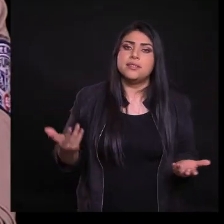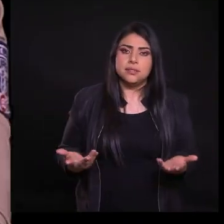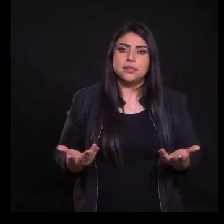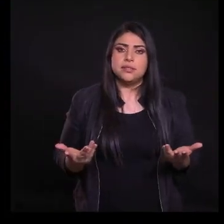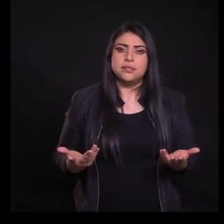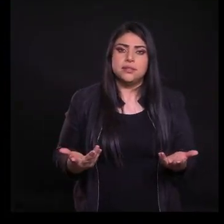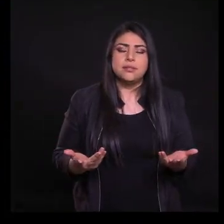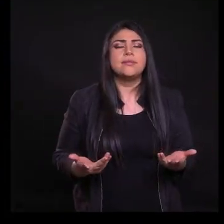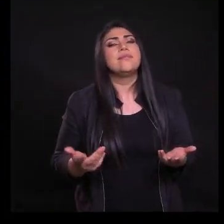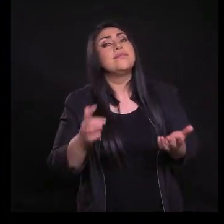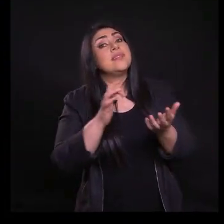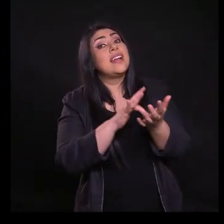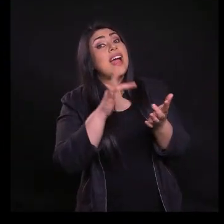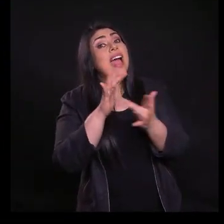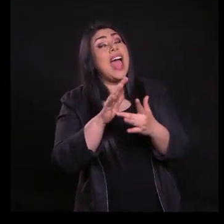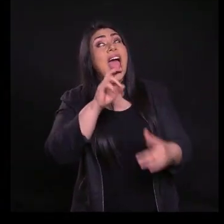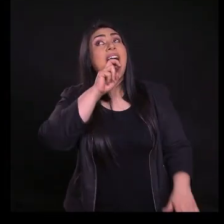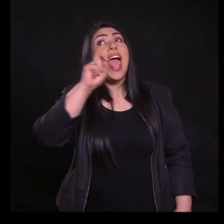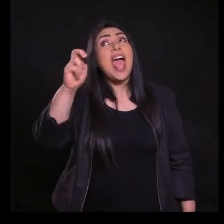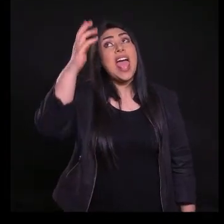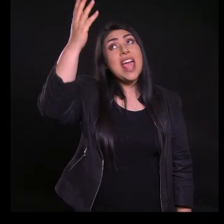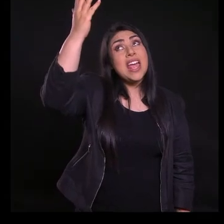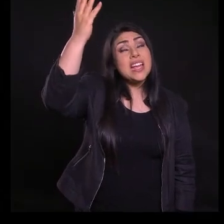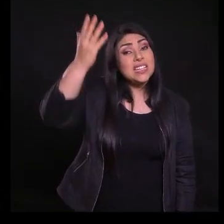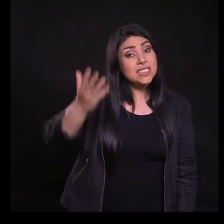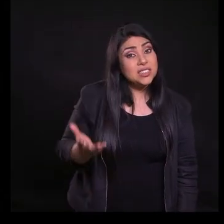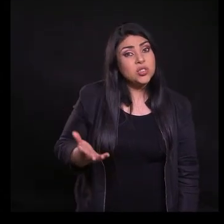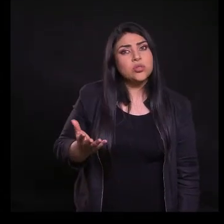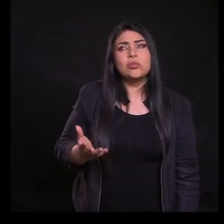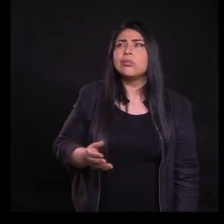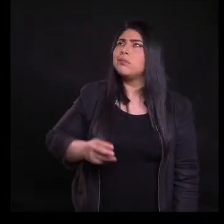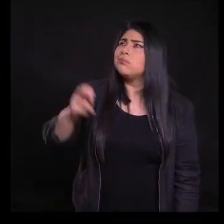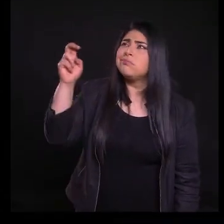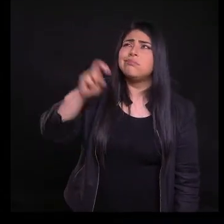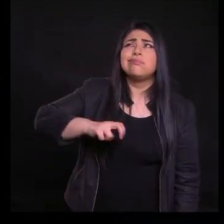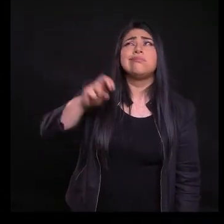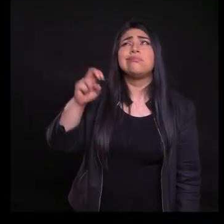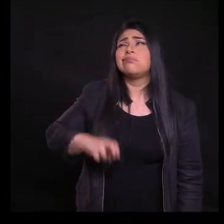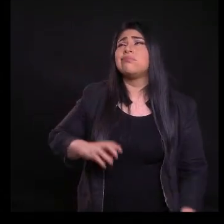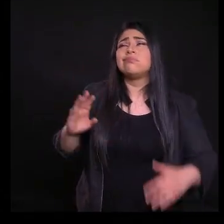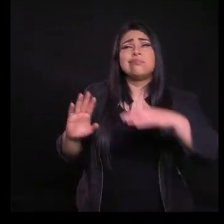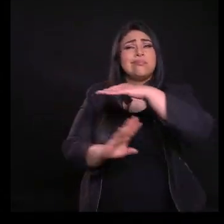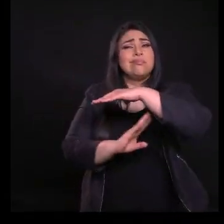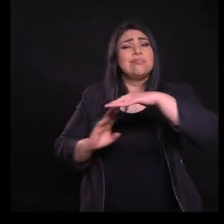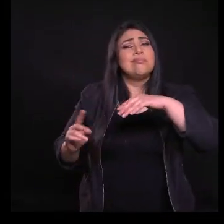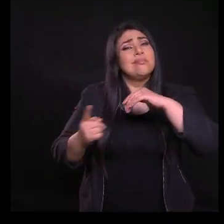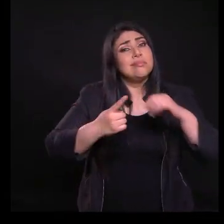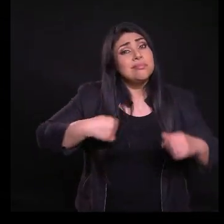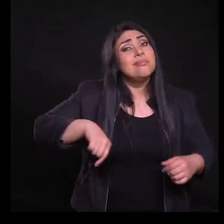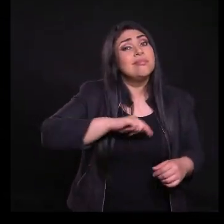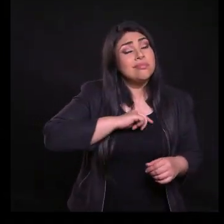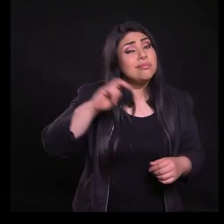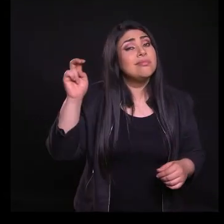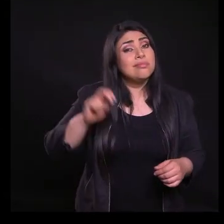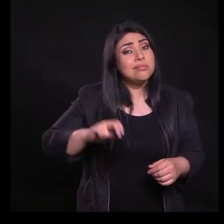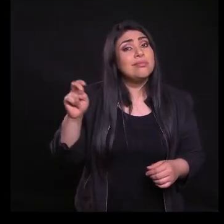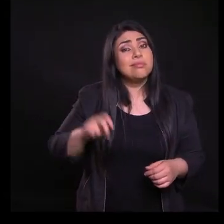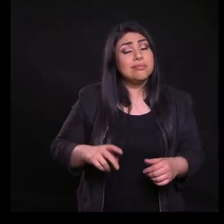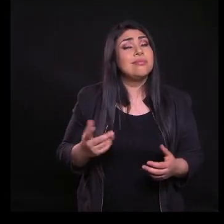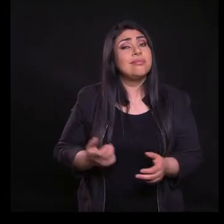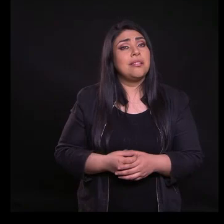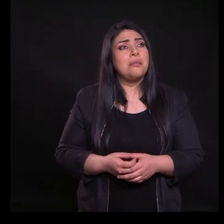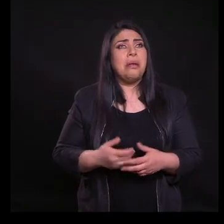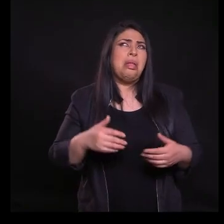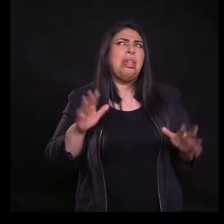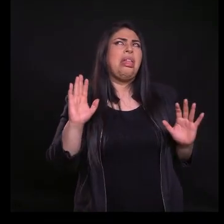da a entender entonces que jesús es una necesidad básica en nosotros los seres humanos y no puede ser opcional